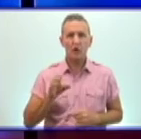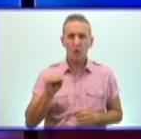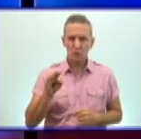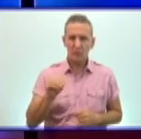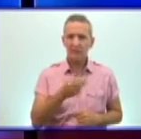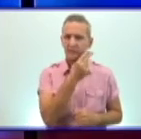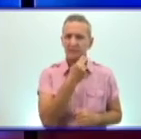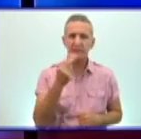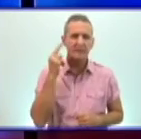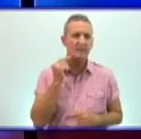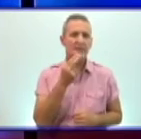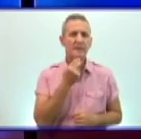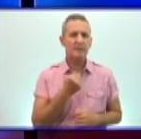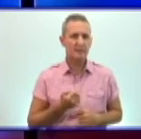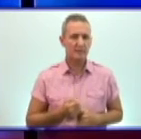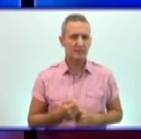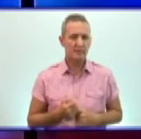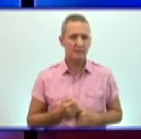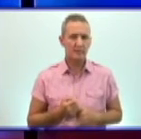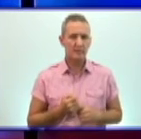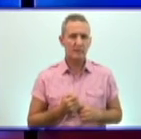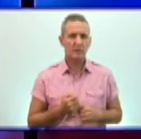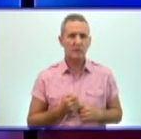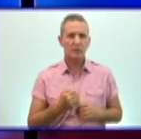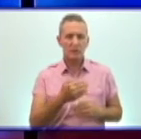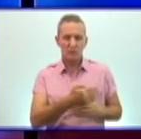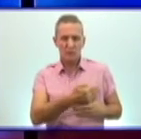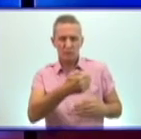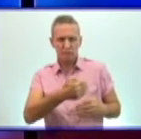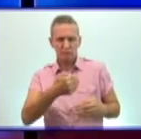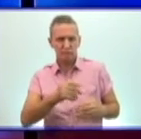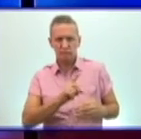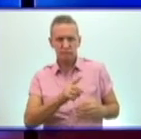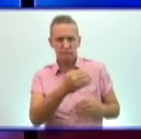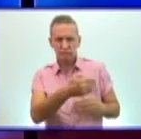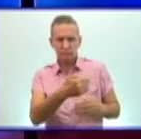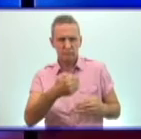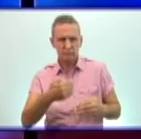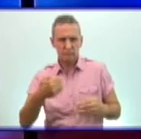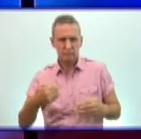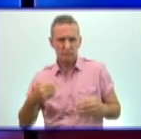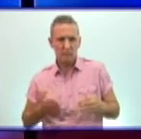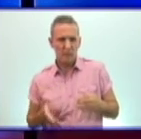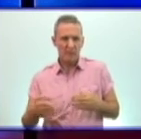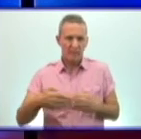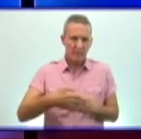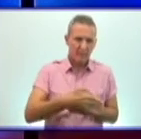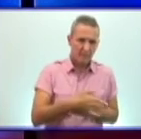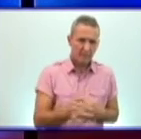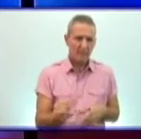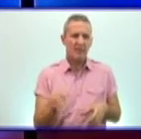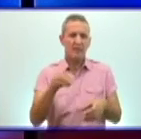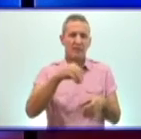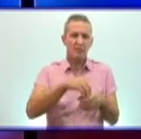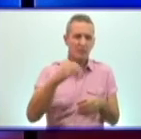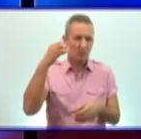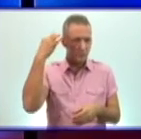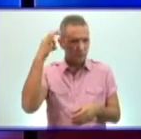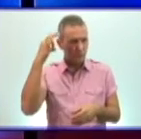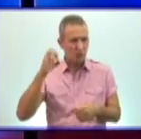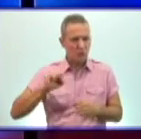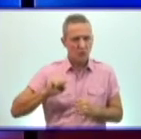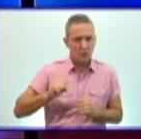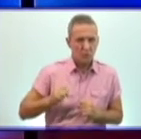retrotraerlo a etapas vencidas, no desviarlo y volverlo a insertar en una lógica de